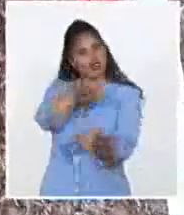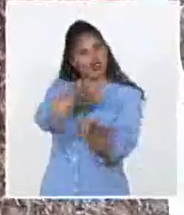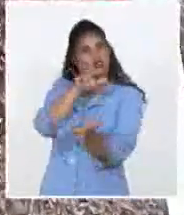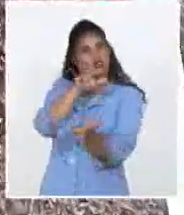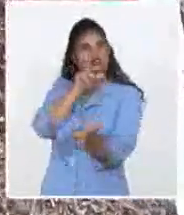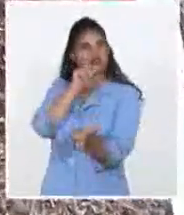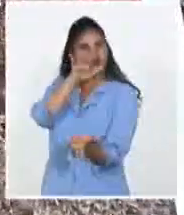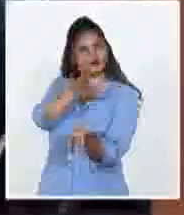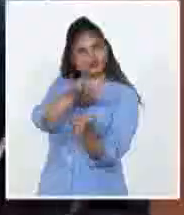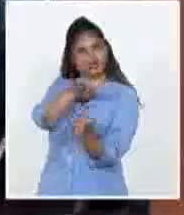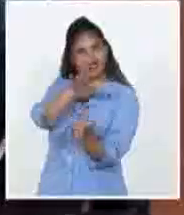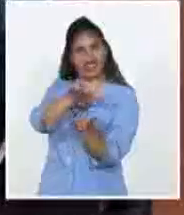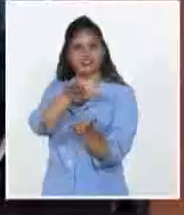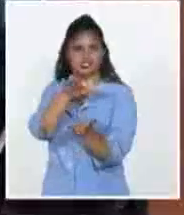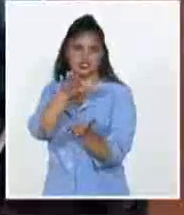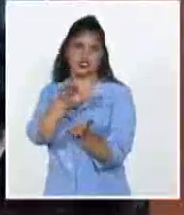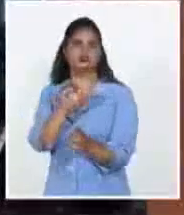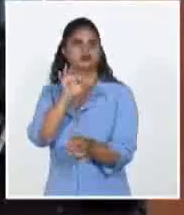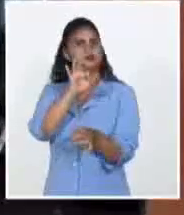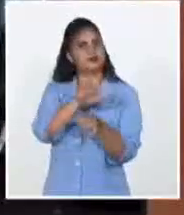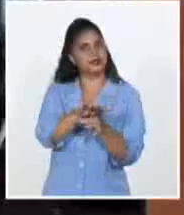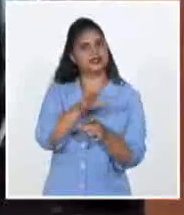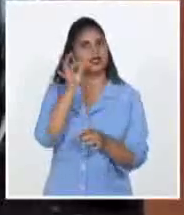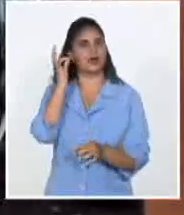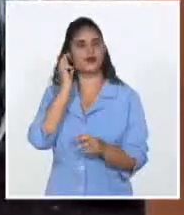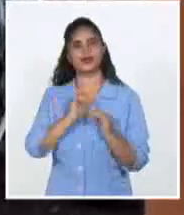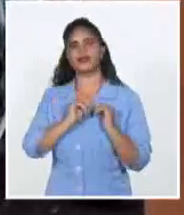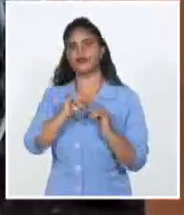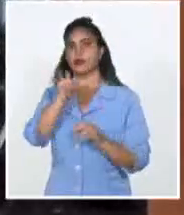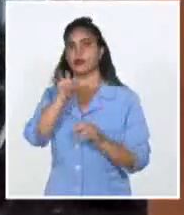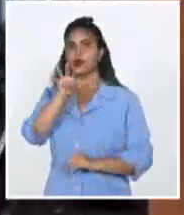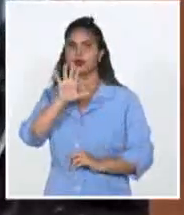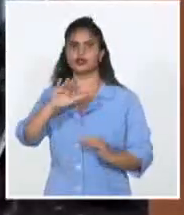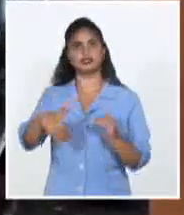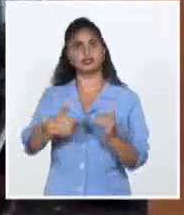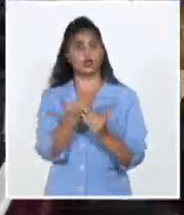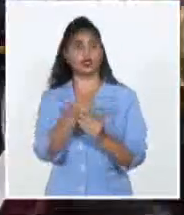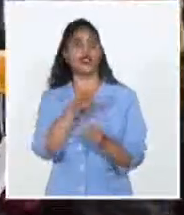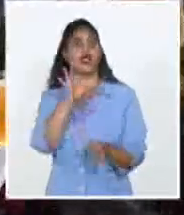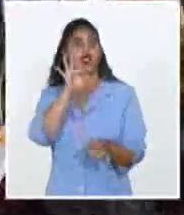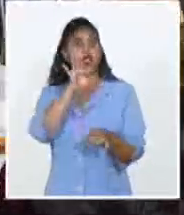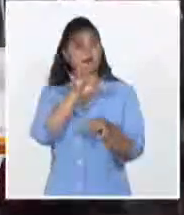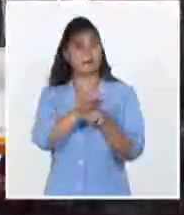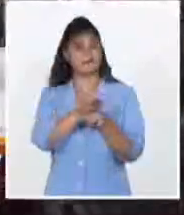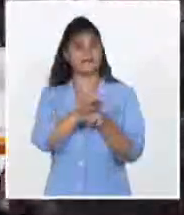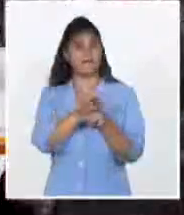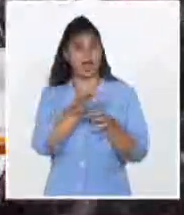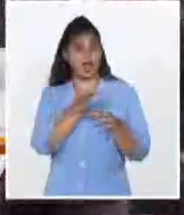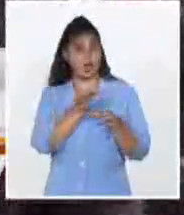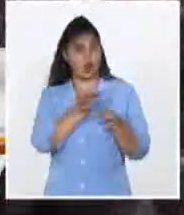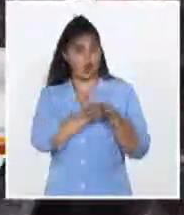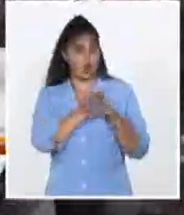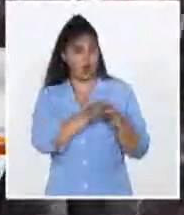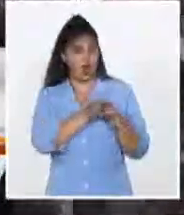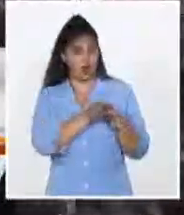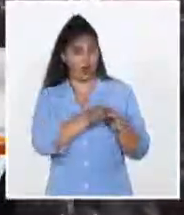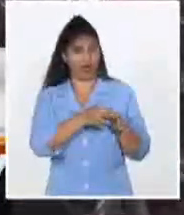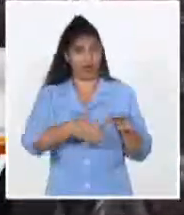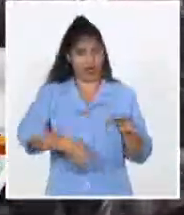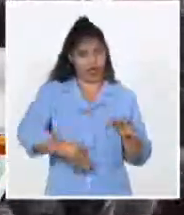especie de gallináceas. A partir de 45 días, ella es que empieza su ciclo reproductivo con el huevo. Hay que